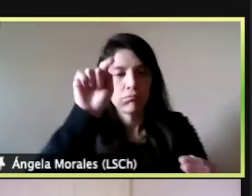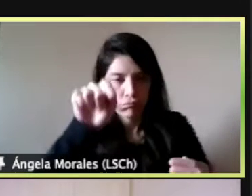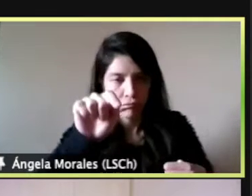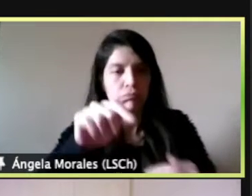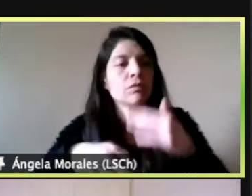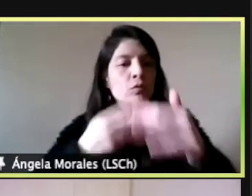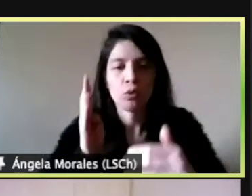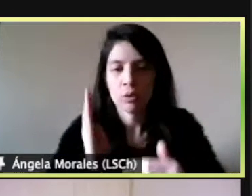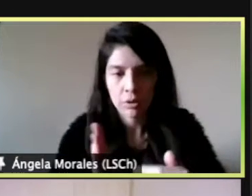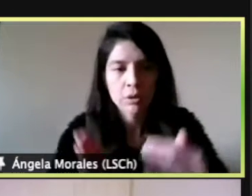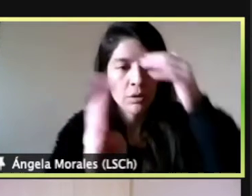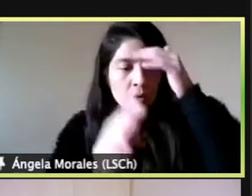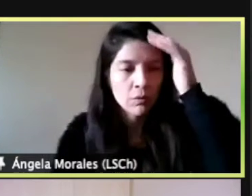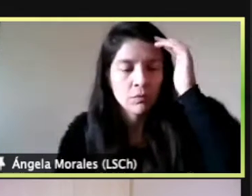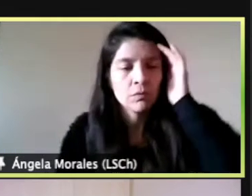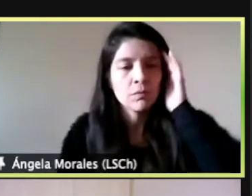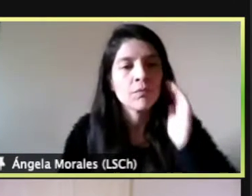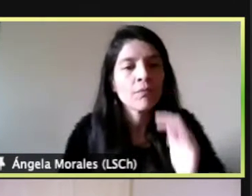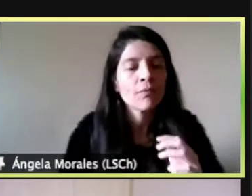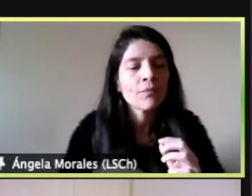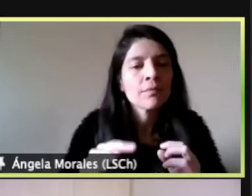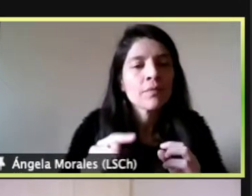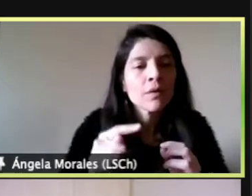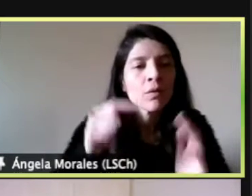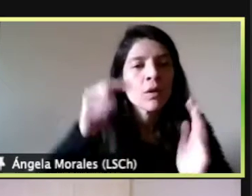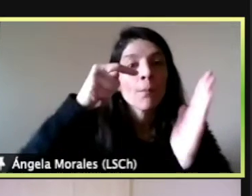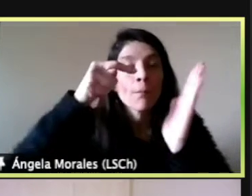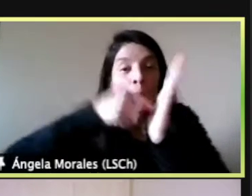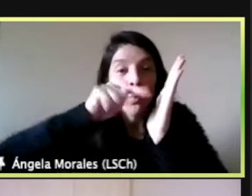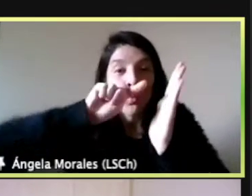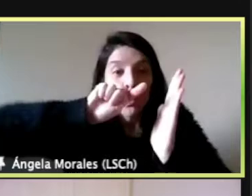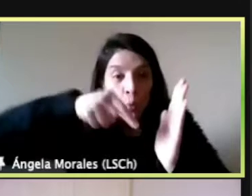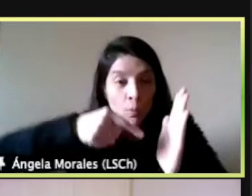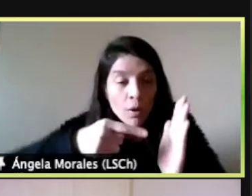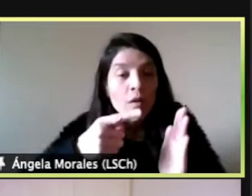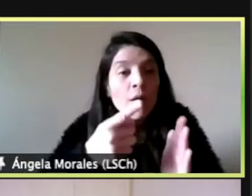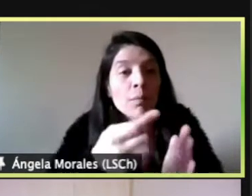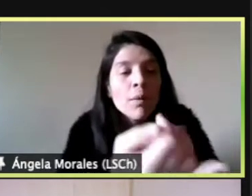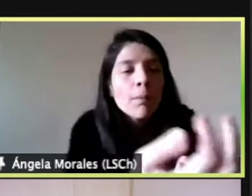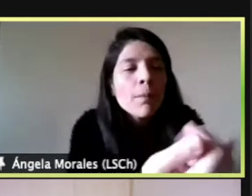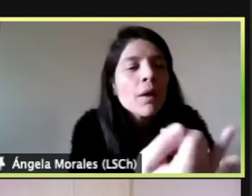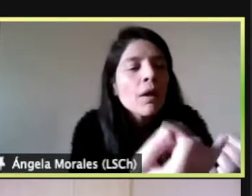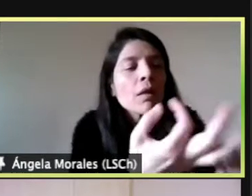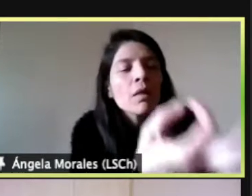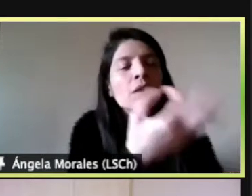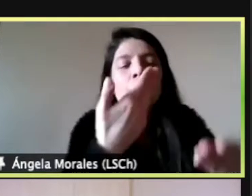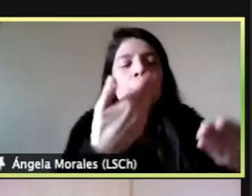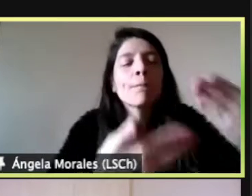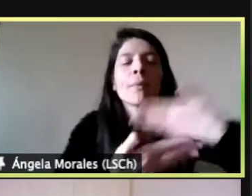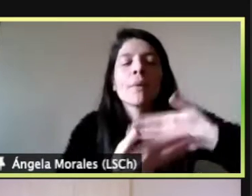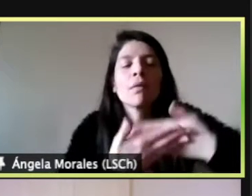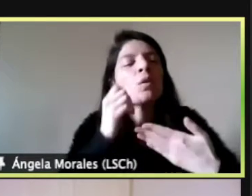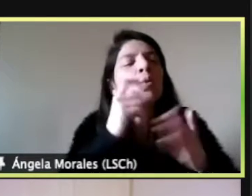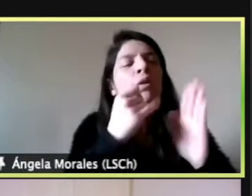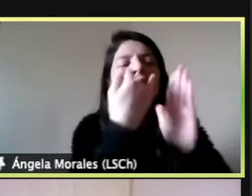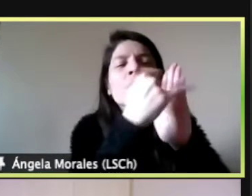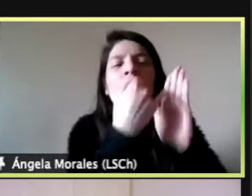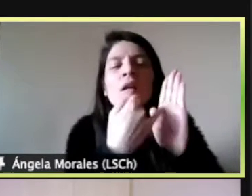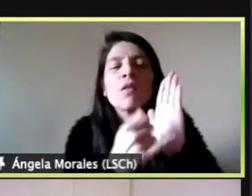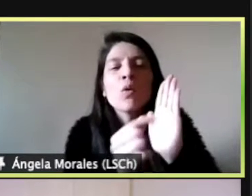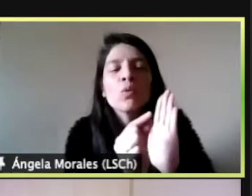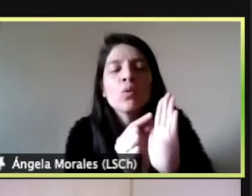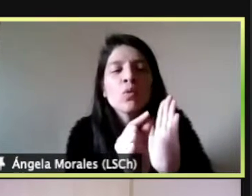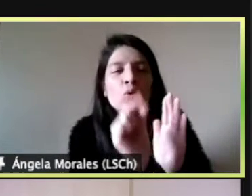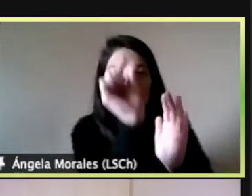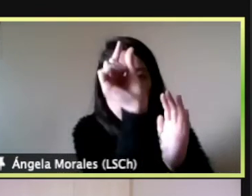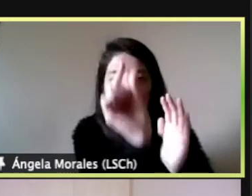coma. Me va a pedir ahora el indicador de la columna. Voy a volver a ver esta tabla y le voy a decir que,